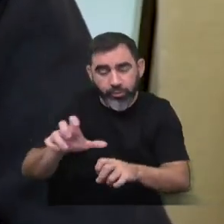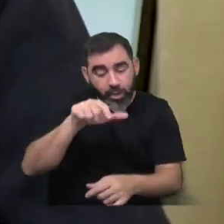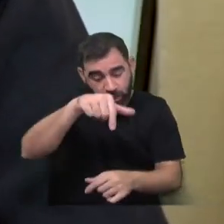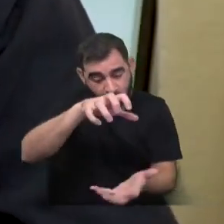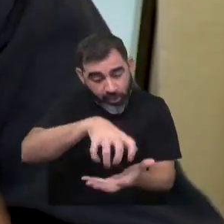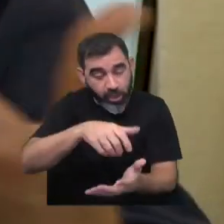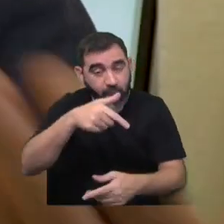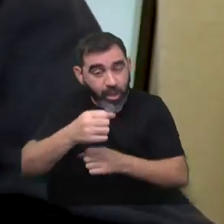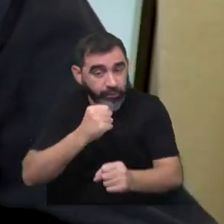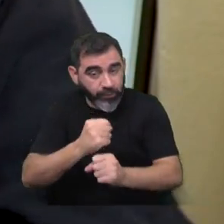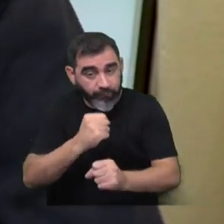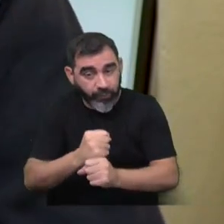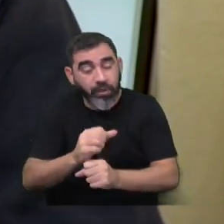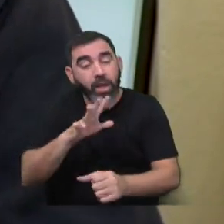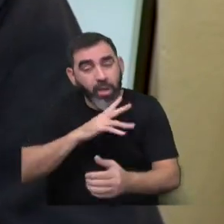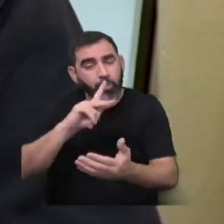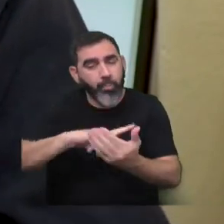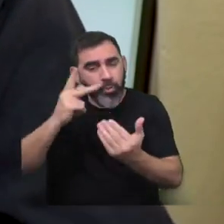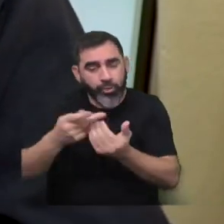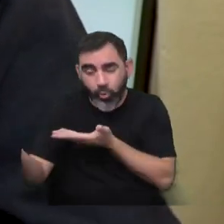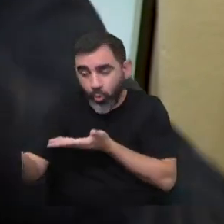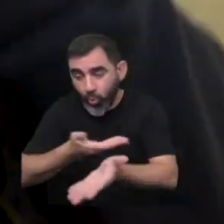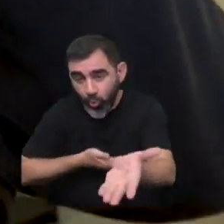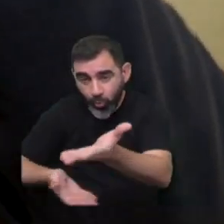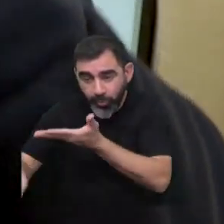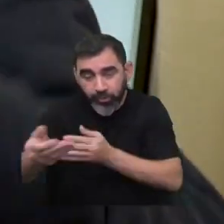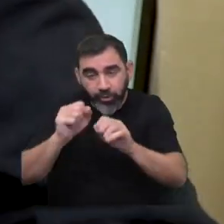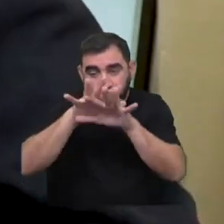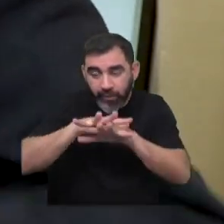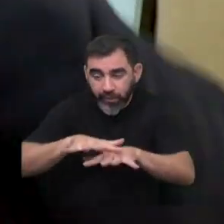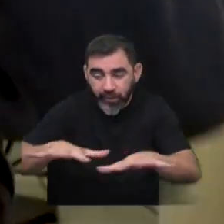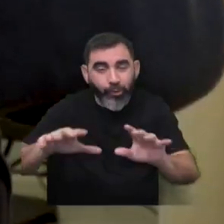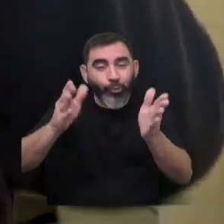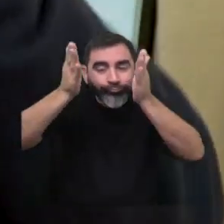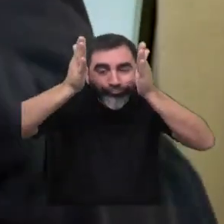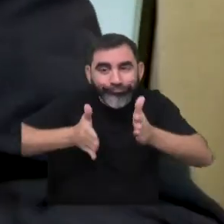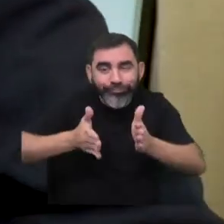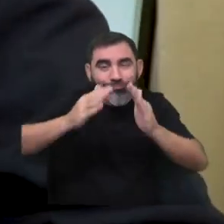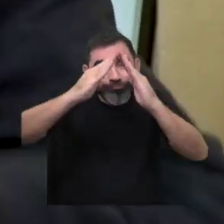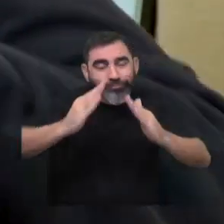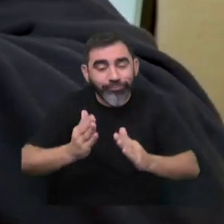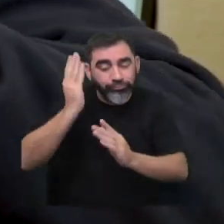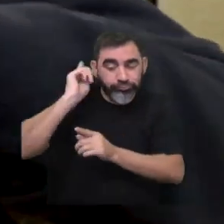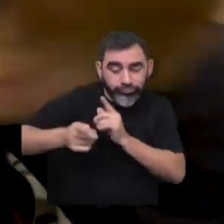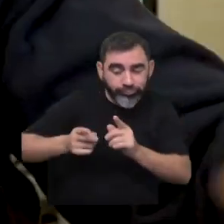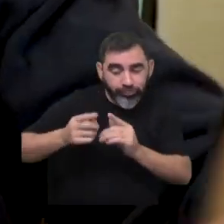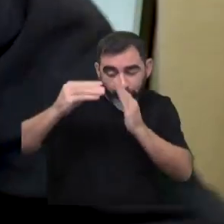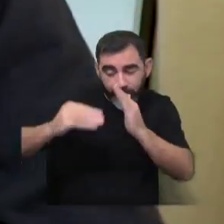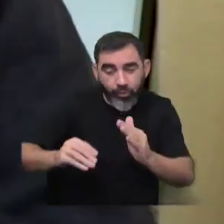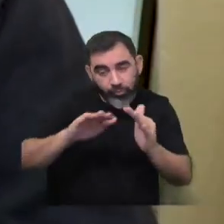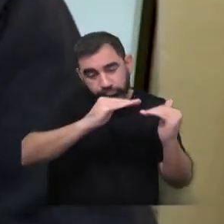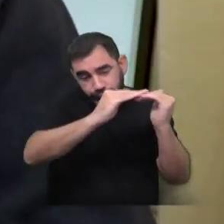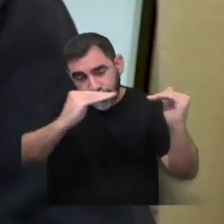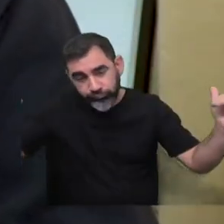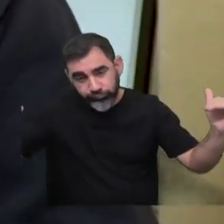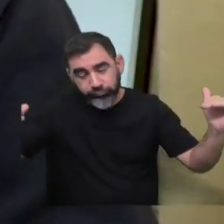instalaciones, tenemos proyectos compartidos, o sea que esa red rompe la verticalidad de una facultad para transformarse en